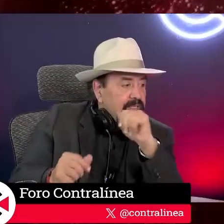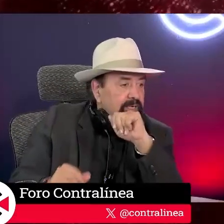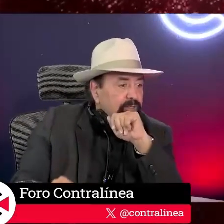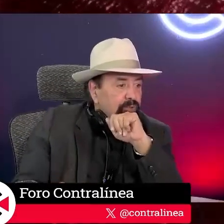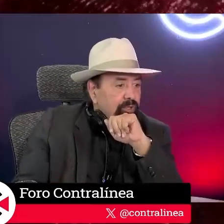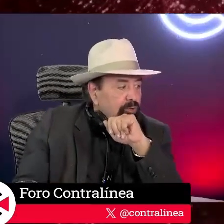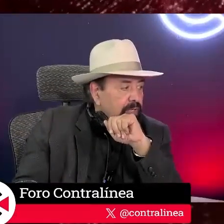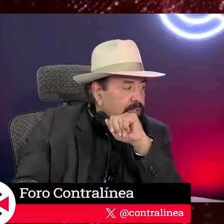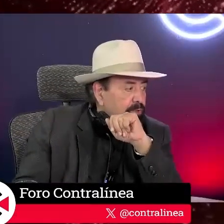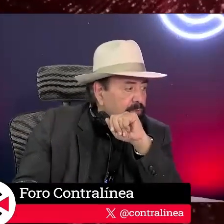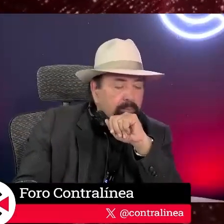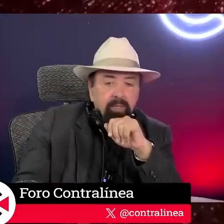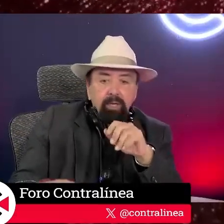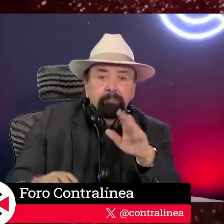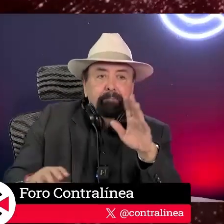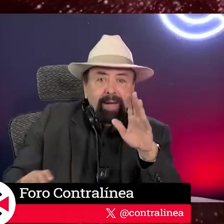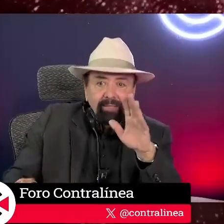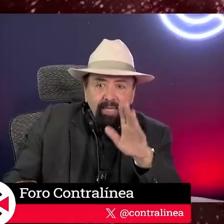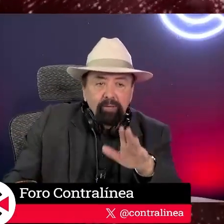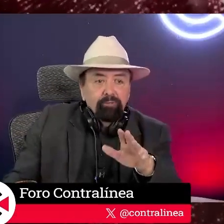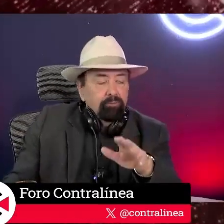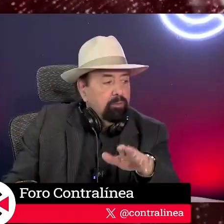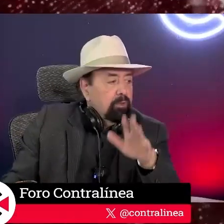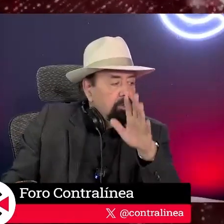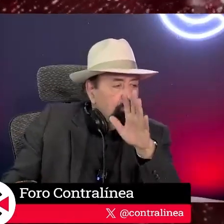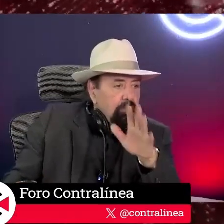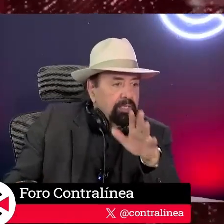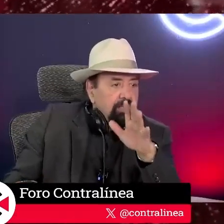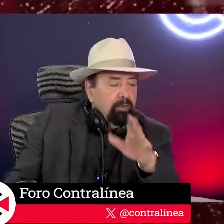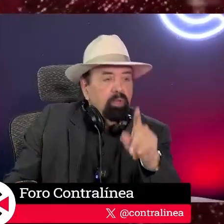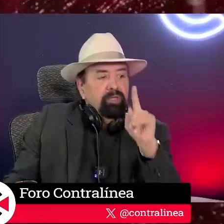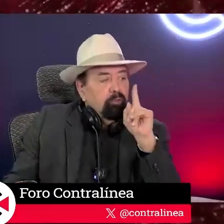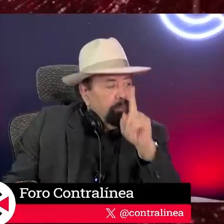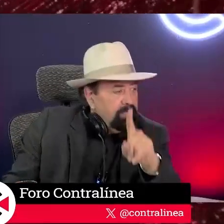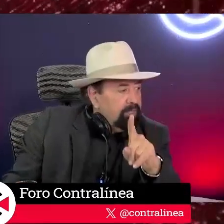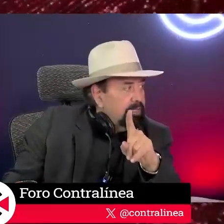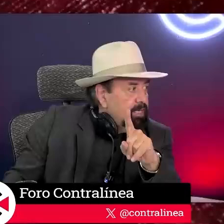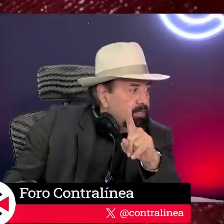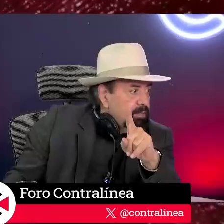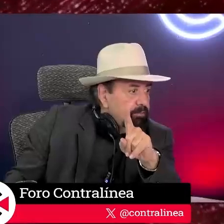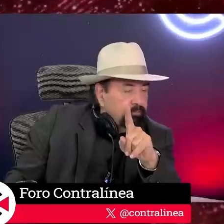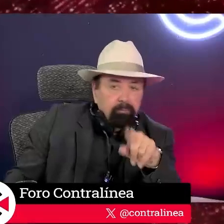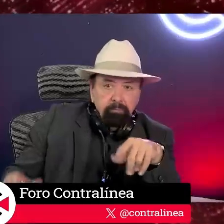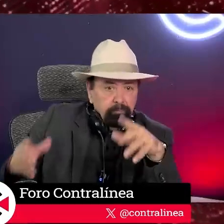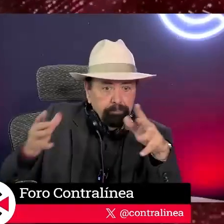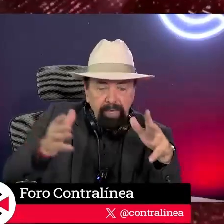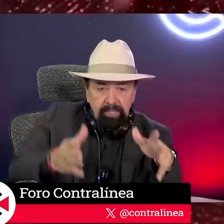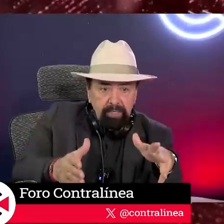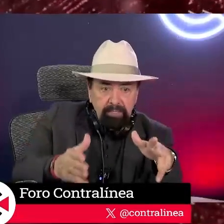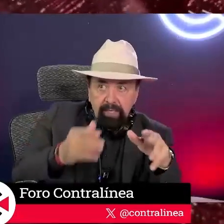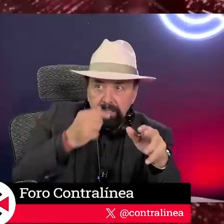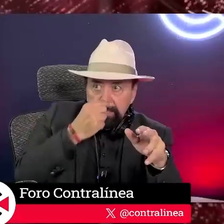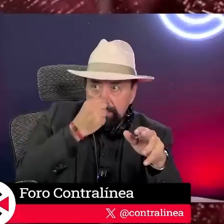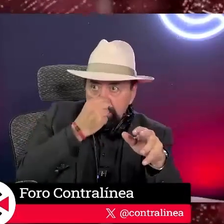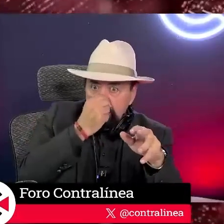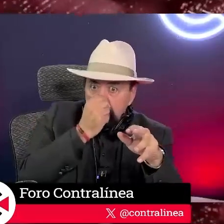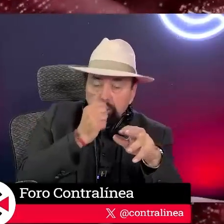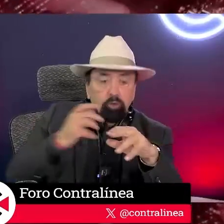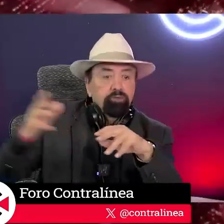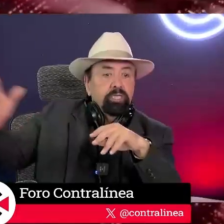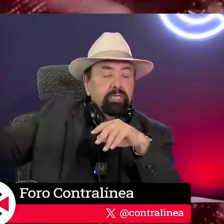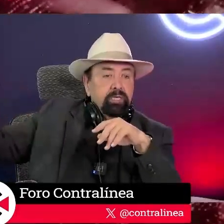primera administración de Donald Trump, pactaron una tregua de 90 días para tratar